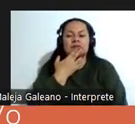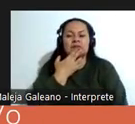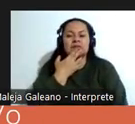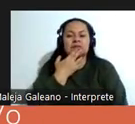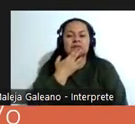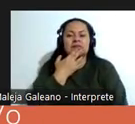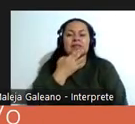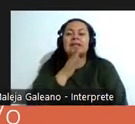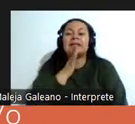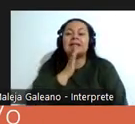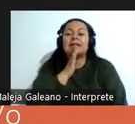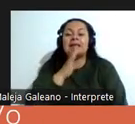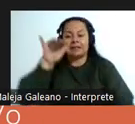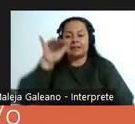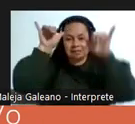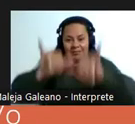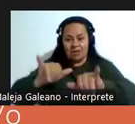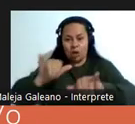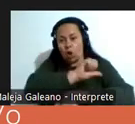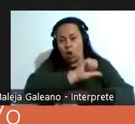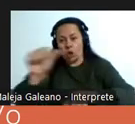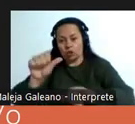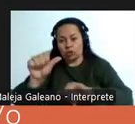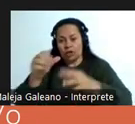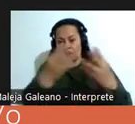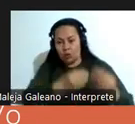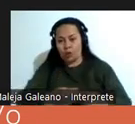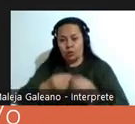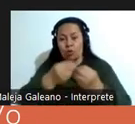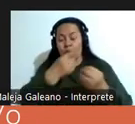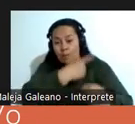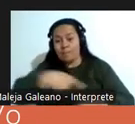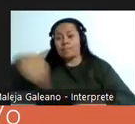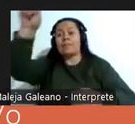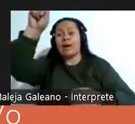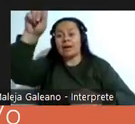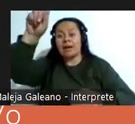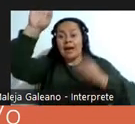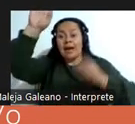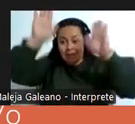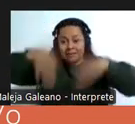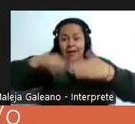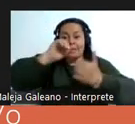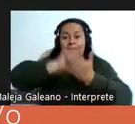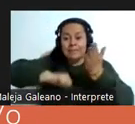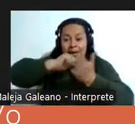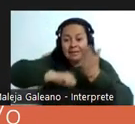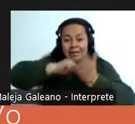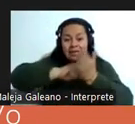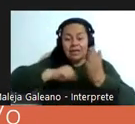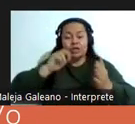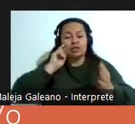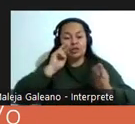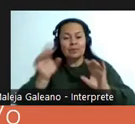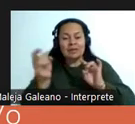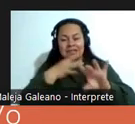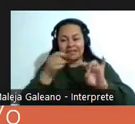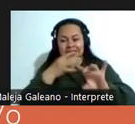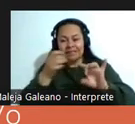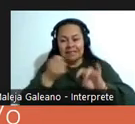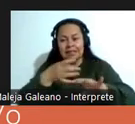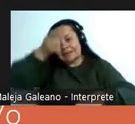van a quedar en esta otra parte. Mientras ustedes van a traer sus materiales, yo voy a ver el chat a ver si por